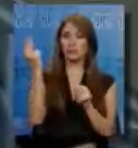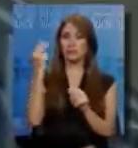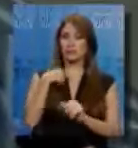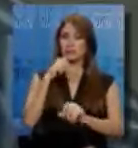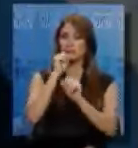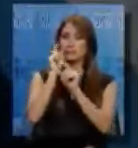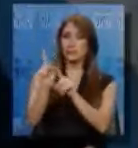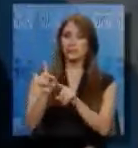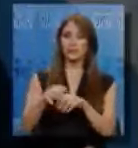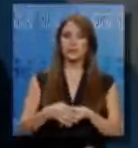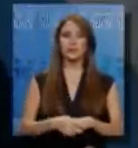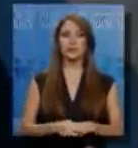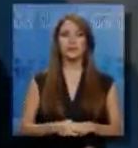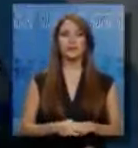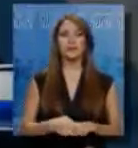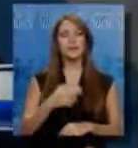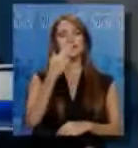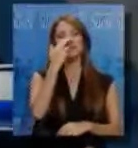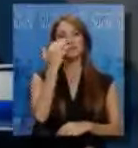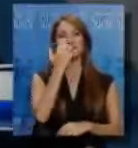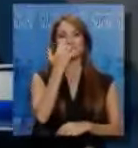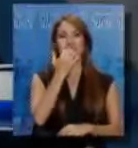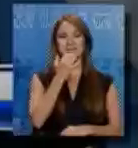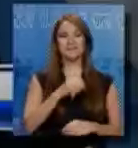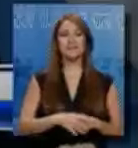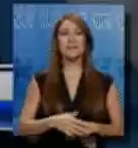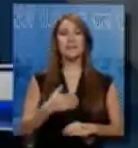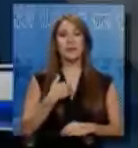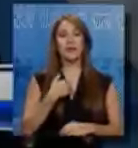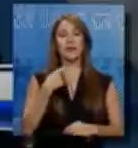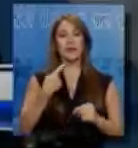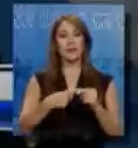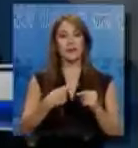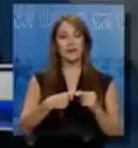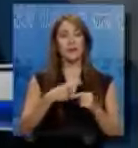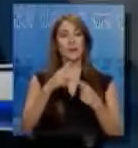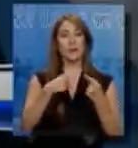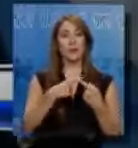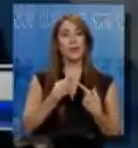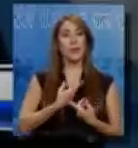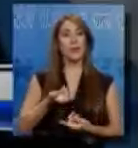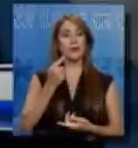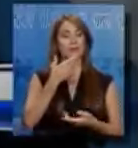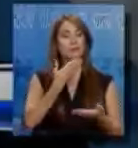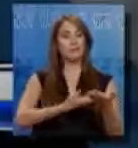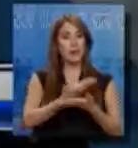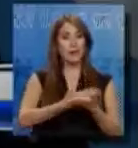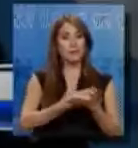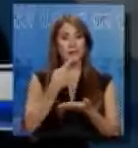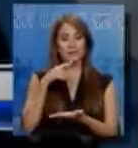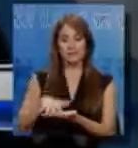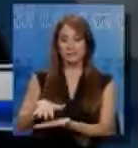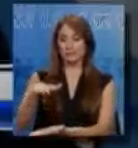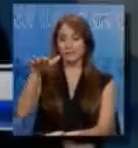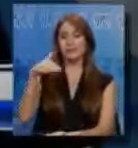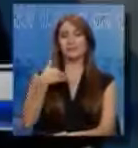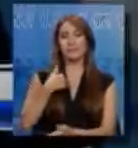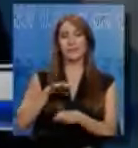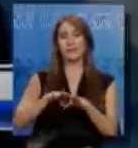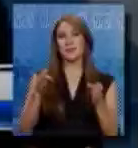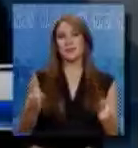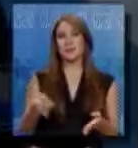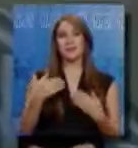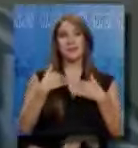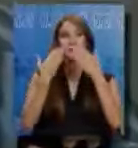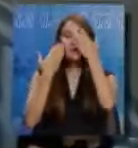pregunta, por favor. Mire, yo estoy fuera de quietos el domingo. Cuando regrese, pues veré los documentos que tengo sobre mi escritorio. Señor presidente. O sea,